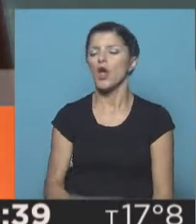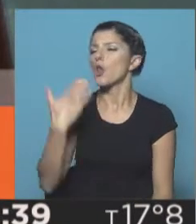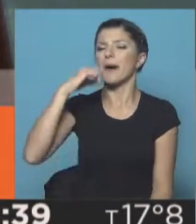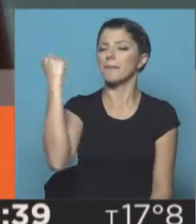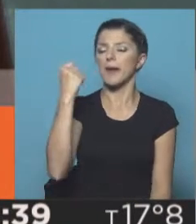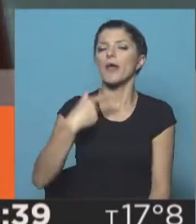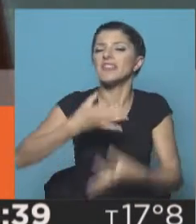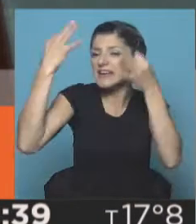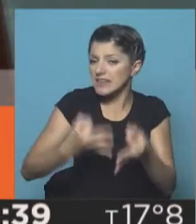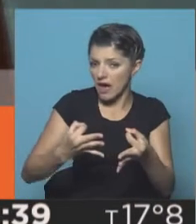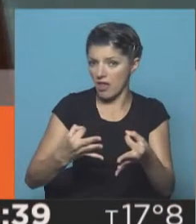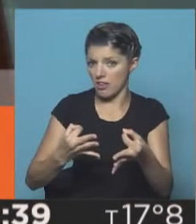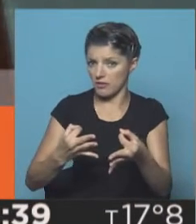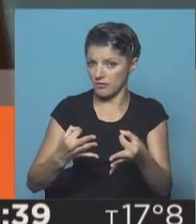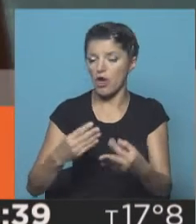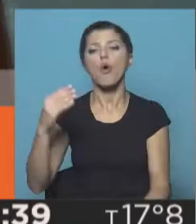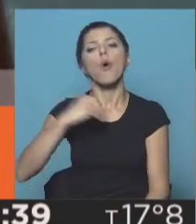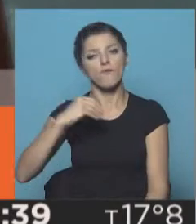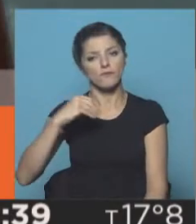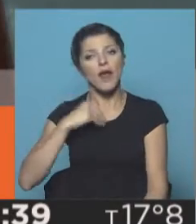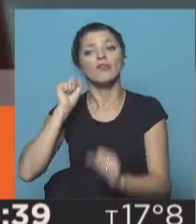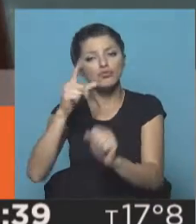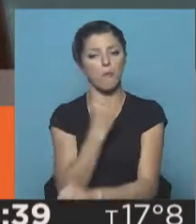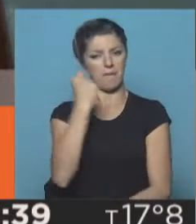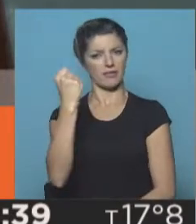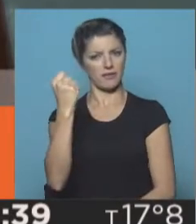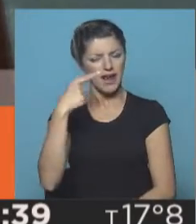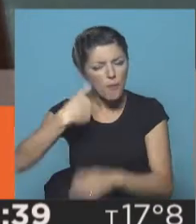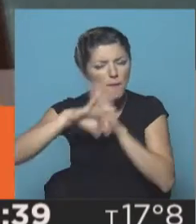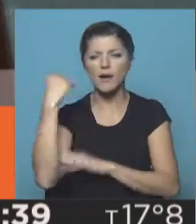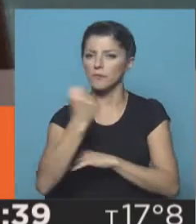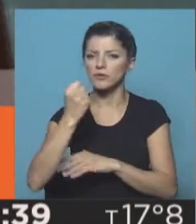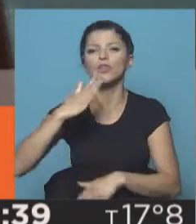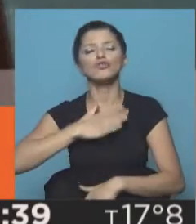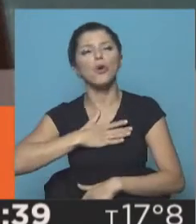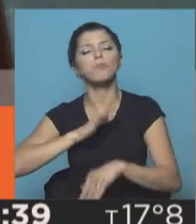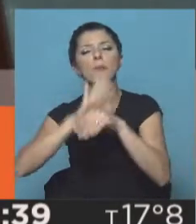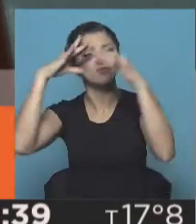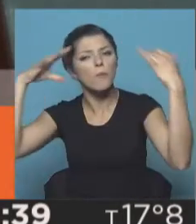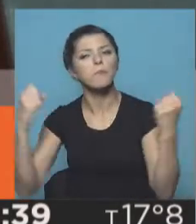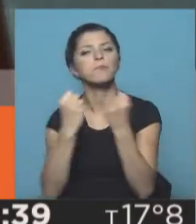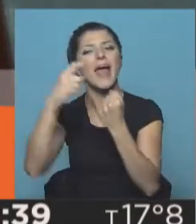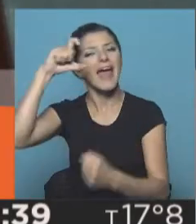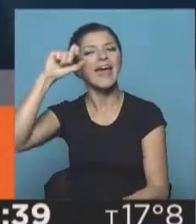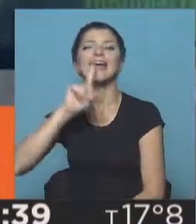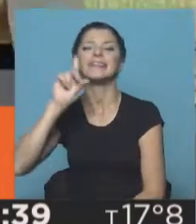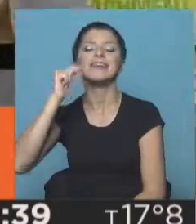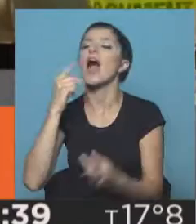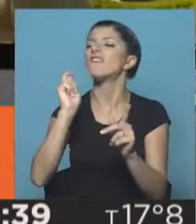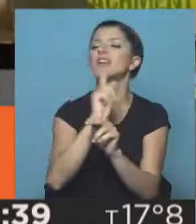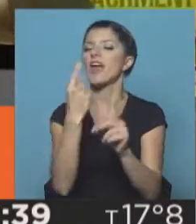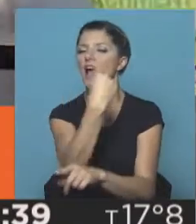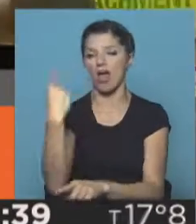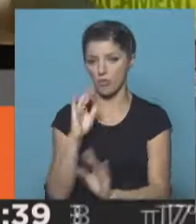dignidad popular es confiar en su propia patria. Propongo un pacto ético a la República. Vamos a ver quién es quién. El